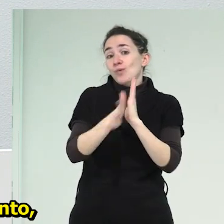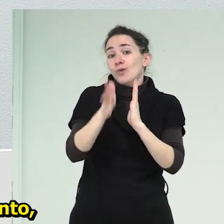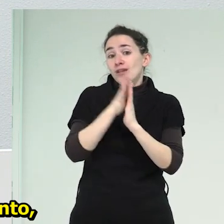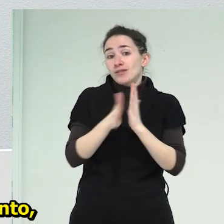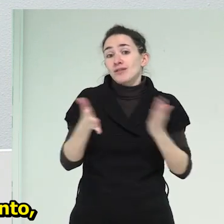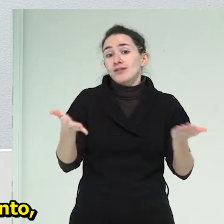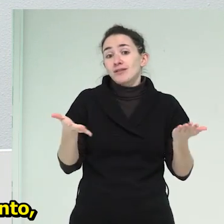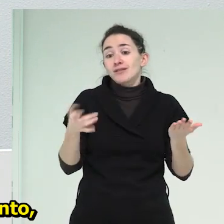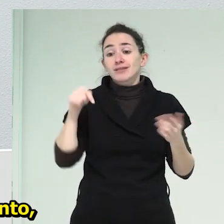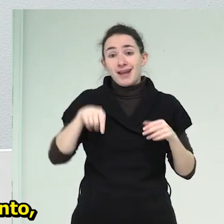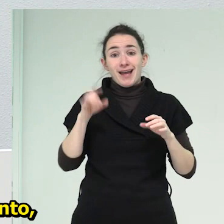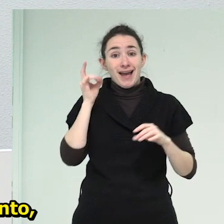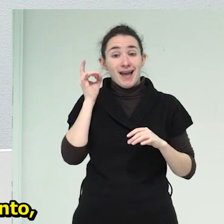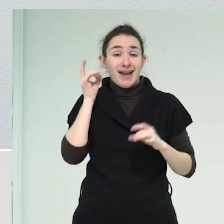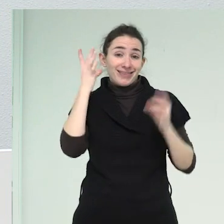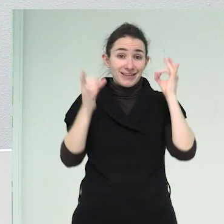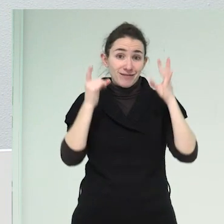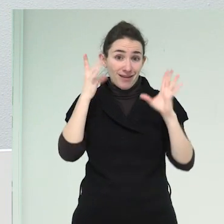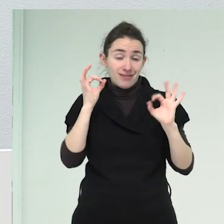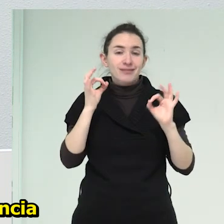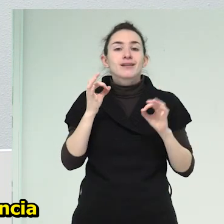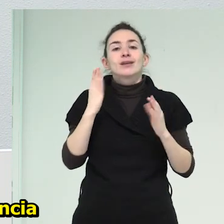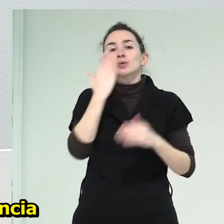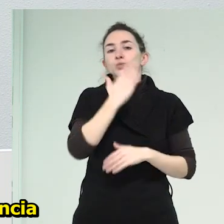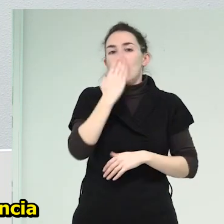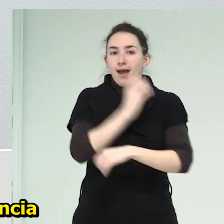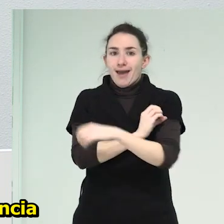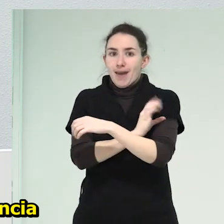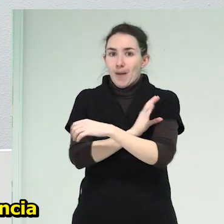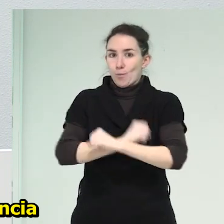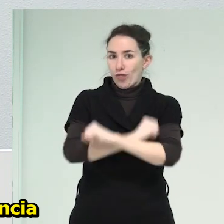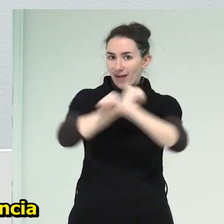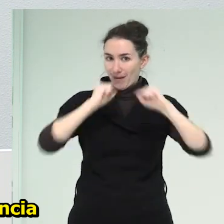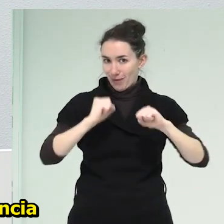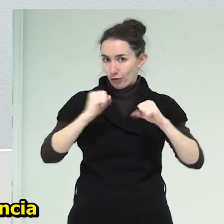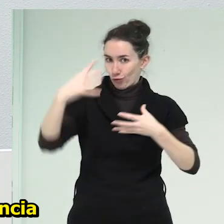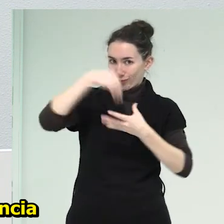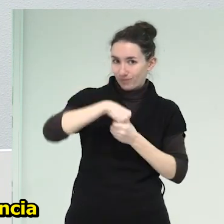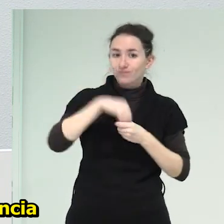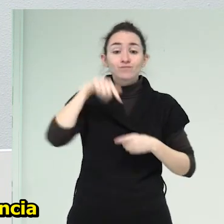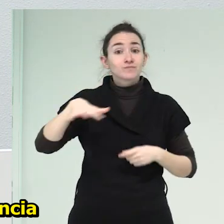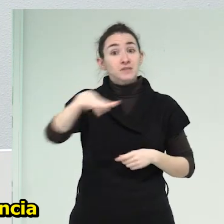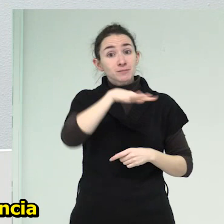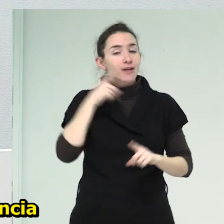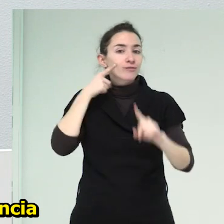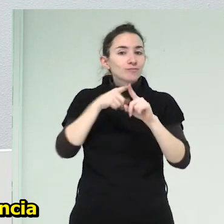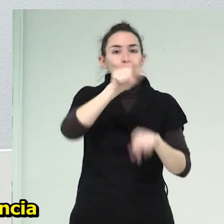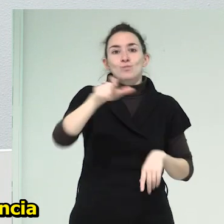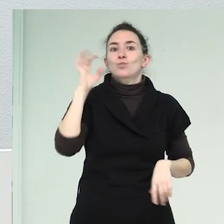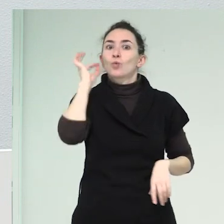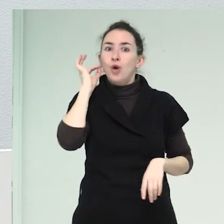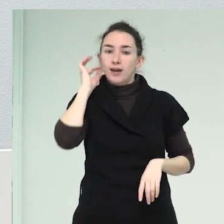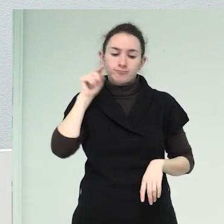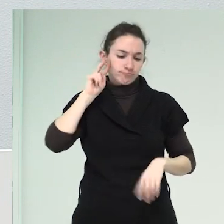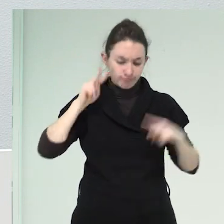actividades se enmarcan dentro de la Escuela de Empoderamiento, la cual es un espacio pensado para que las mujeres tomemos